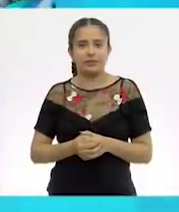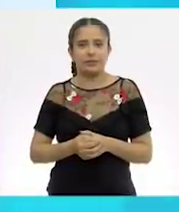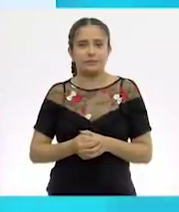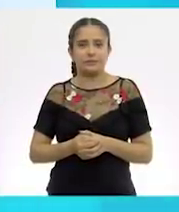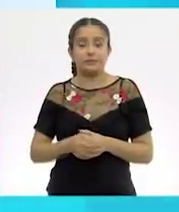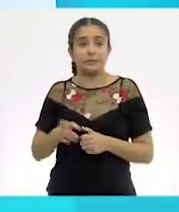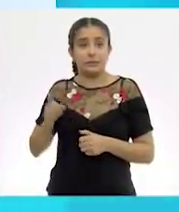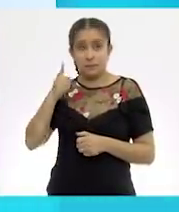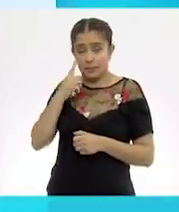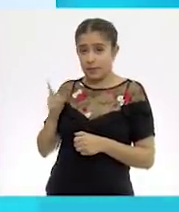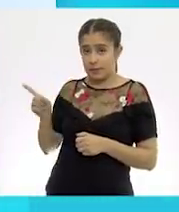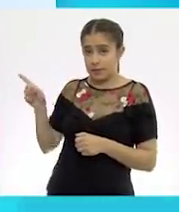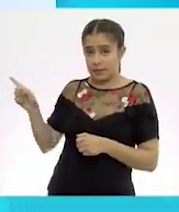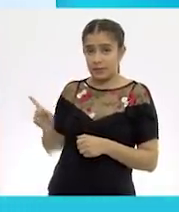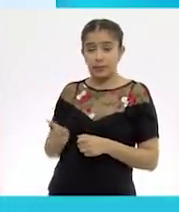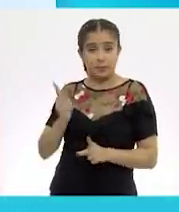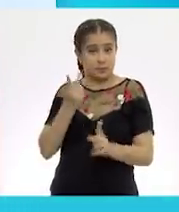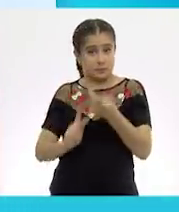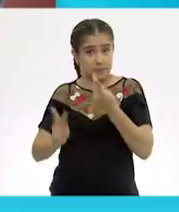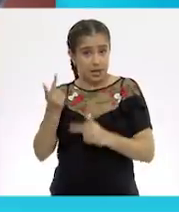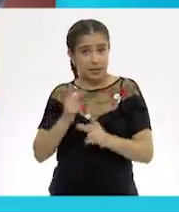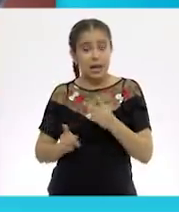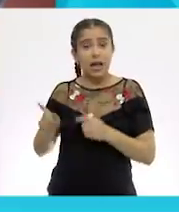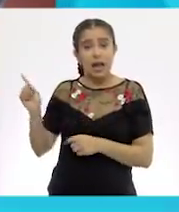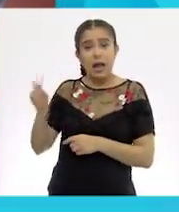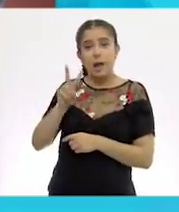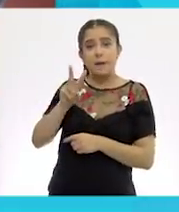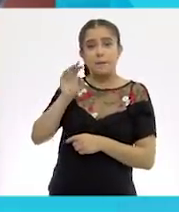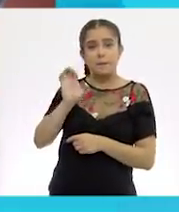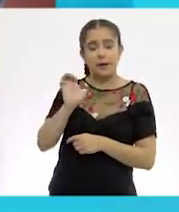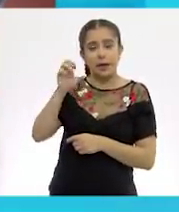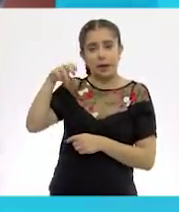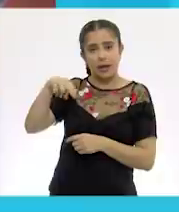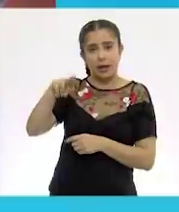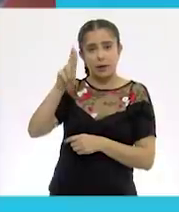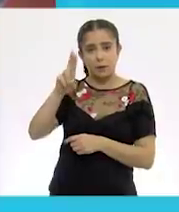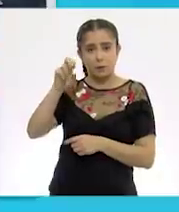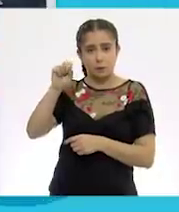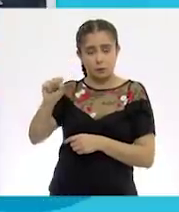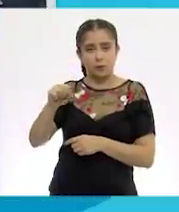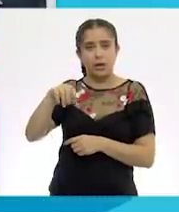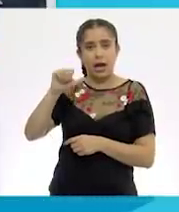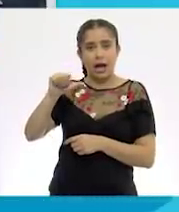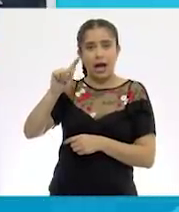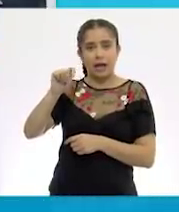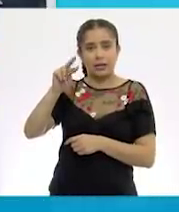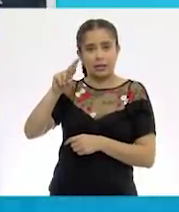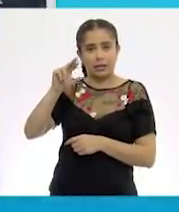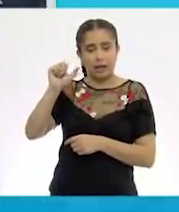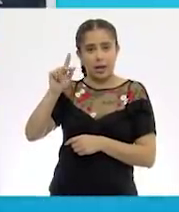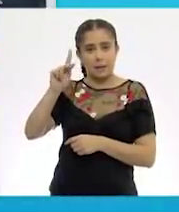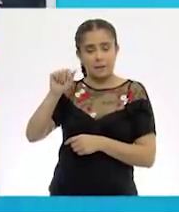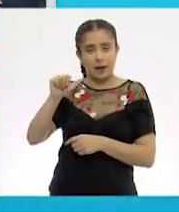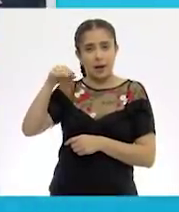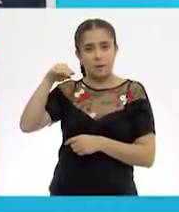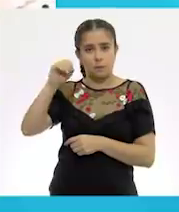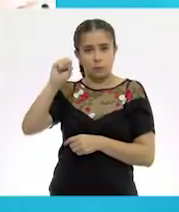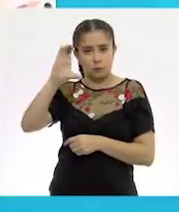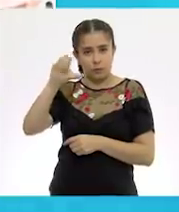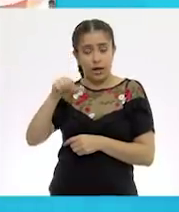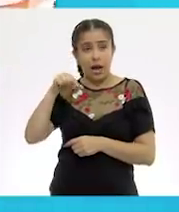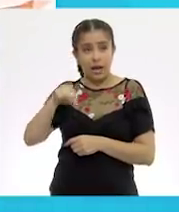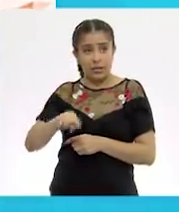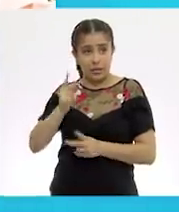esta especie que ven ustedes aquí es la Venus atrapamoscas. Su nombre científico se llama Dionea muscipula. Esta planta